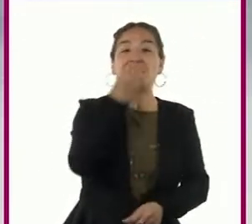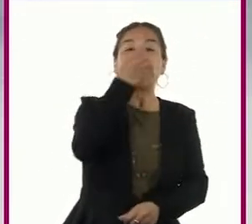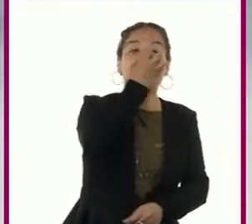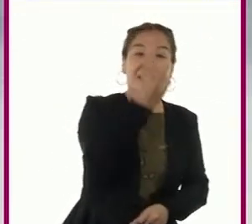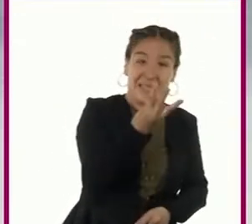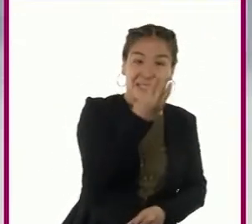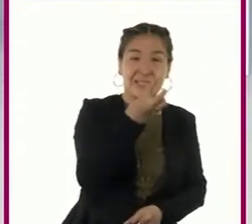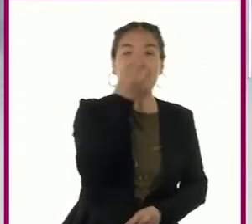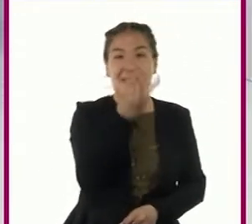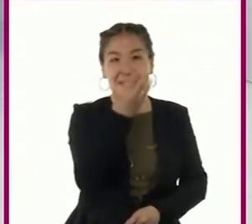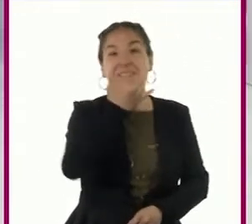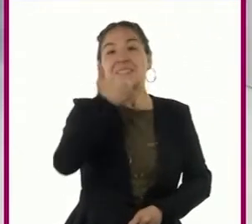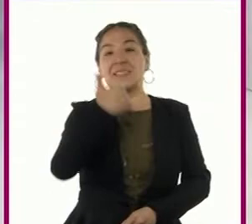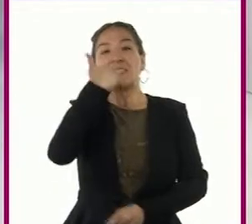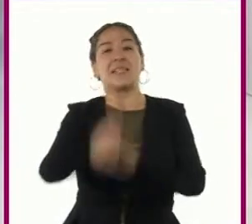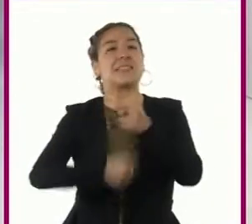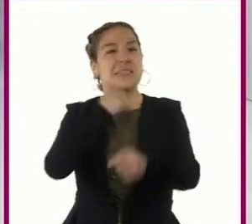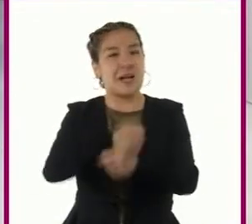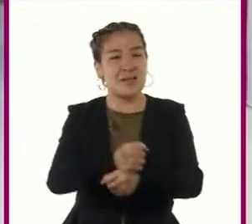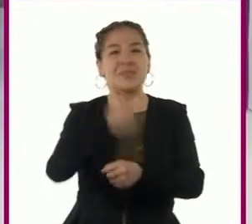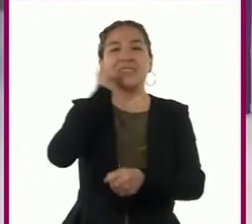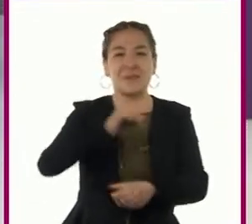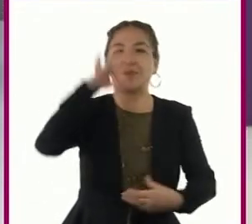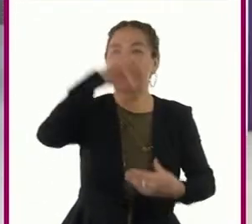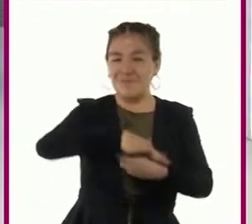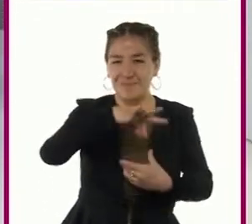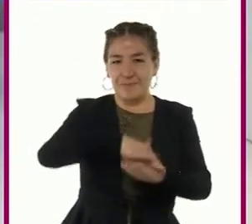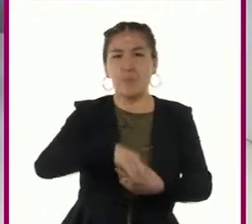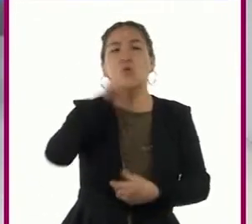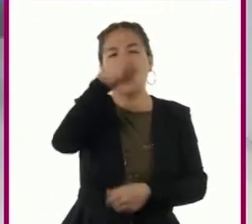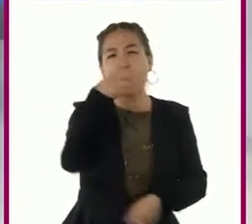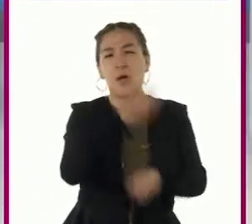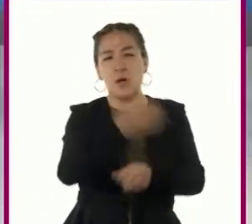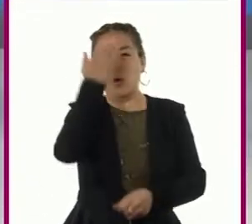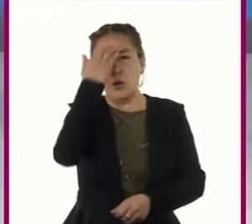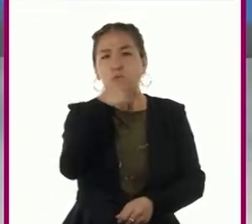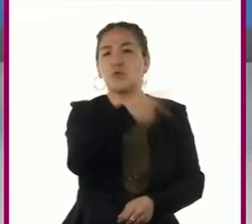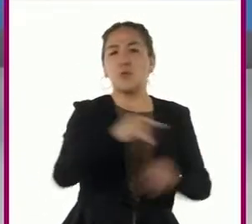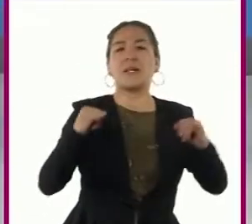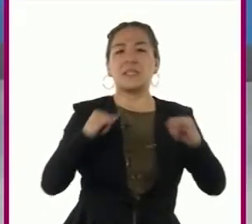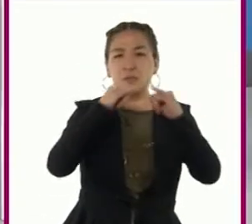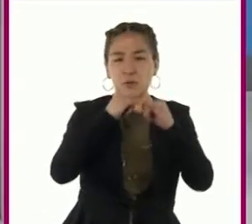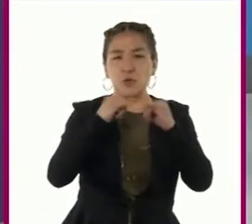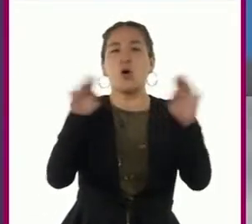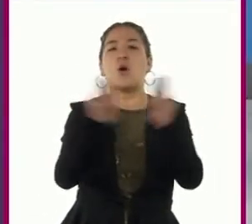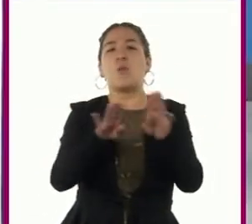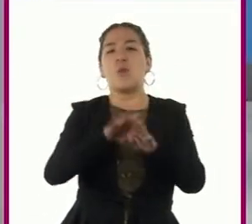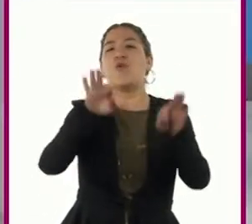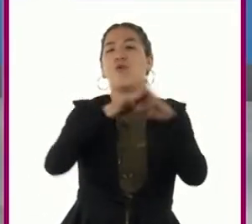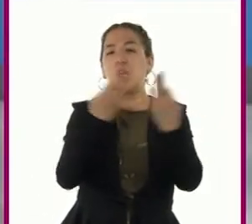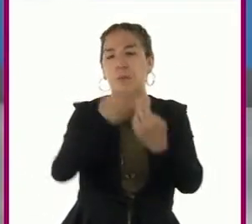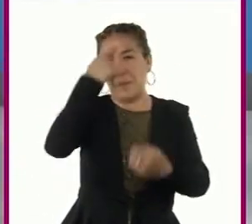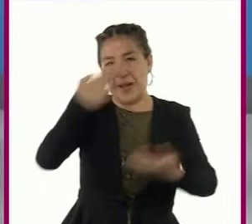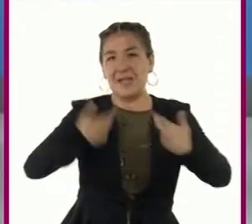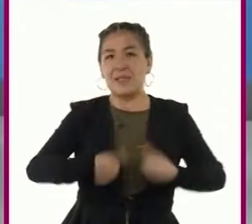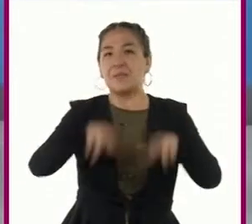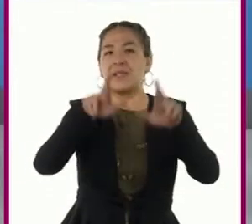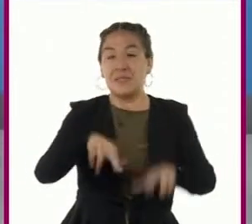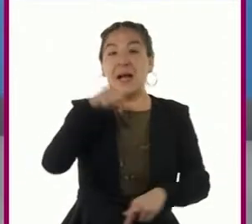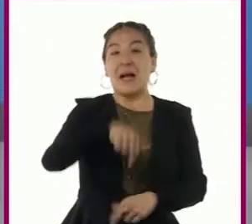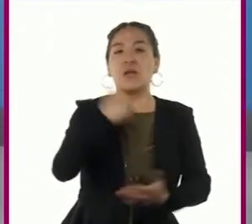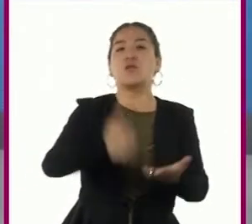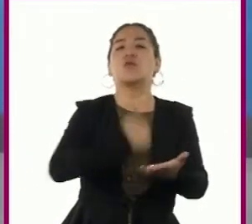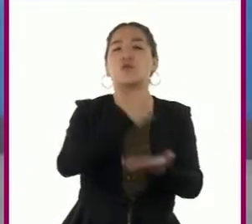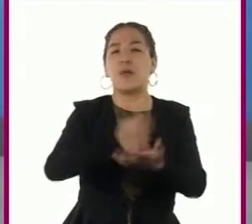años. Pero conozcamos un poco más acerca de estas instituciones o mecanismos de representación de la